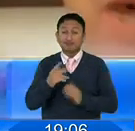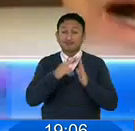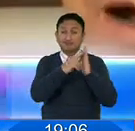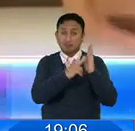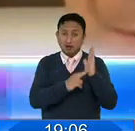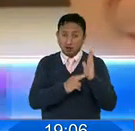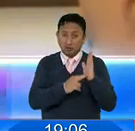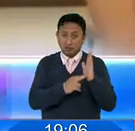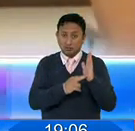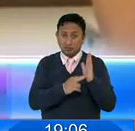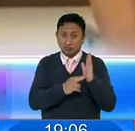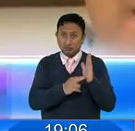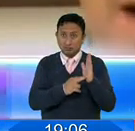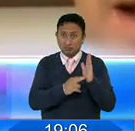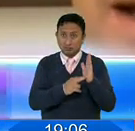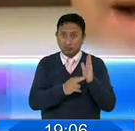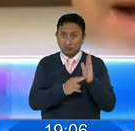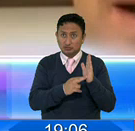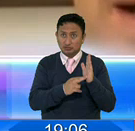forma